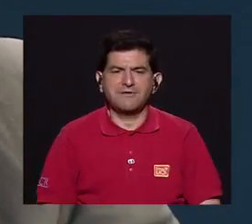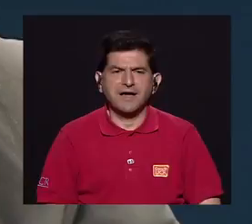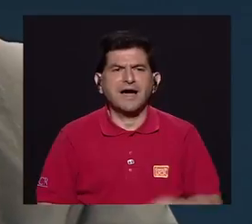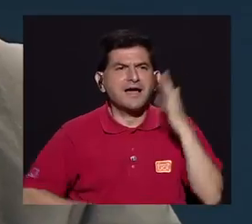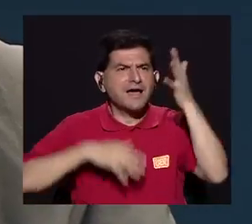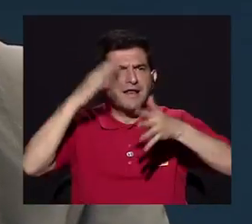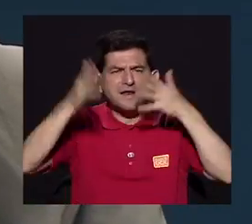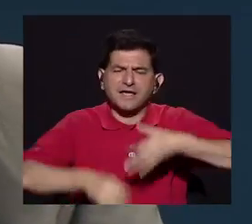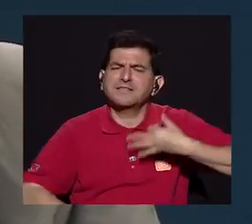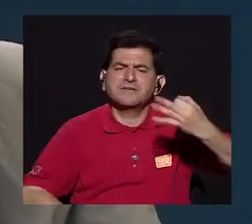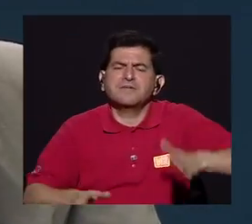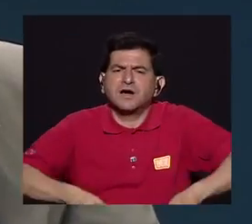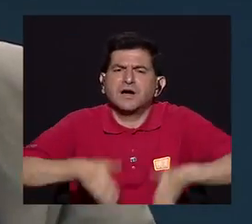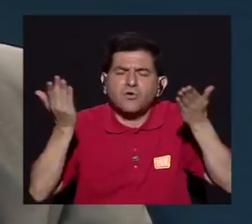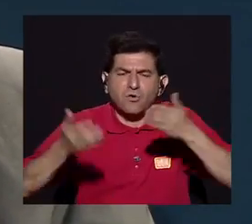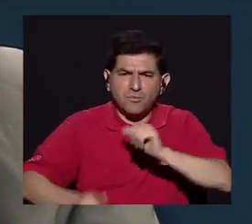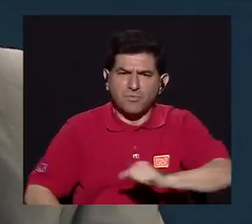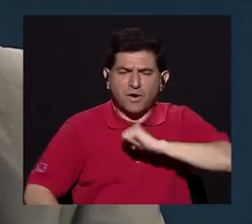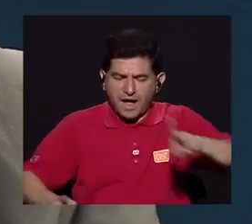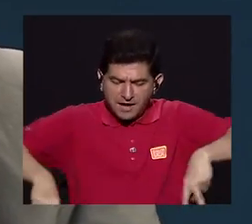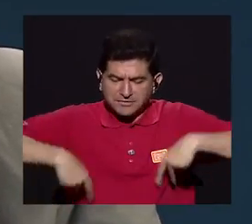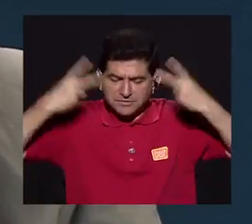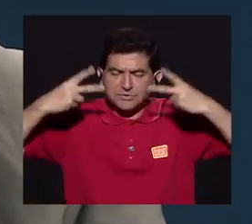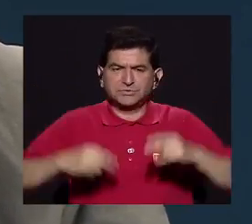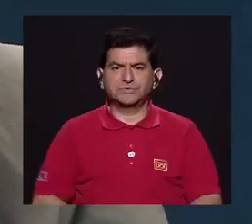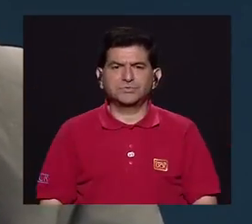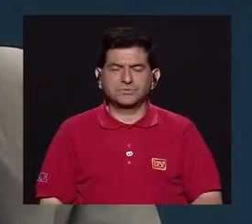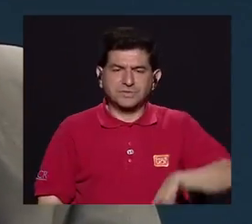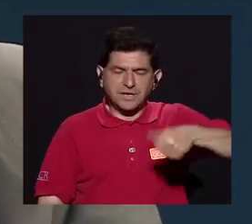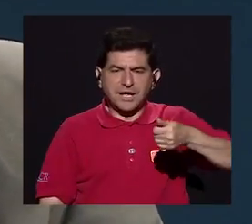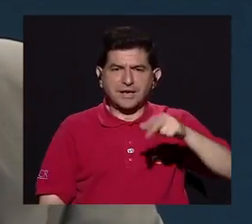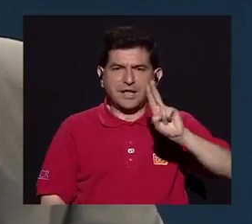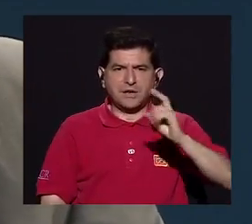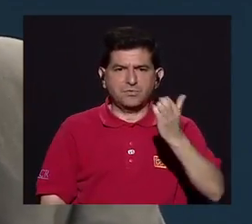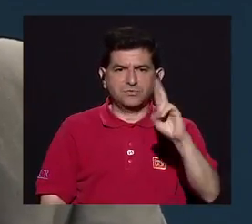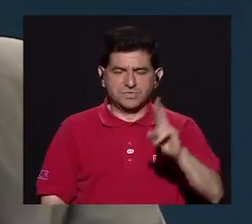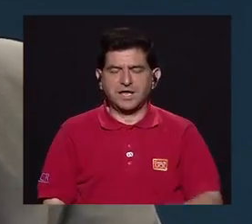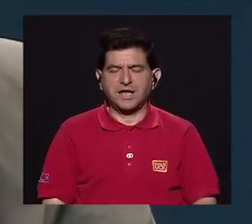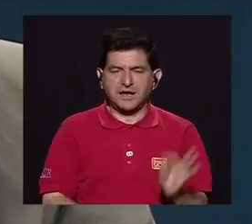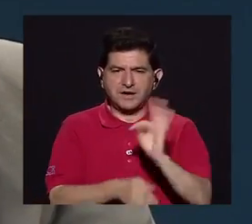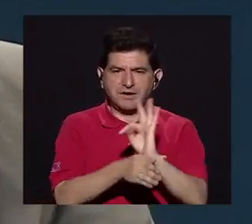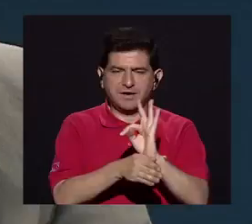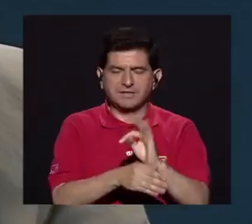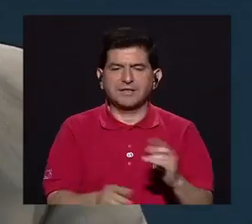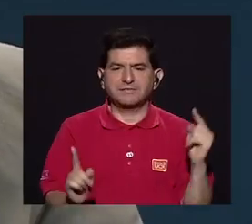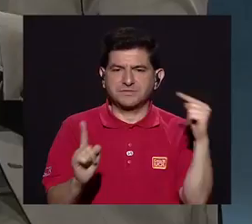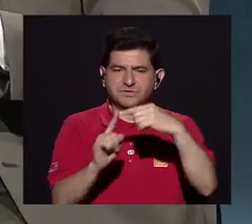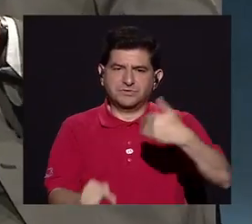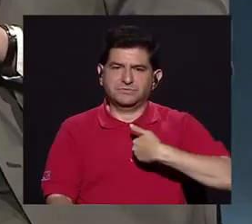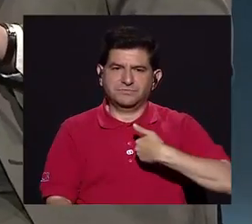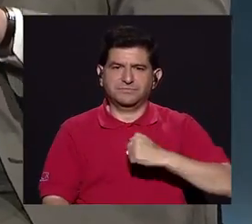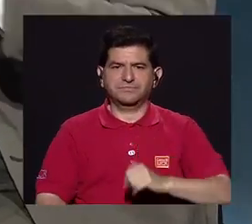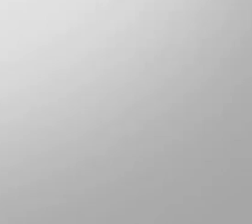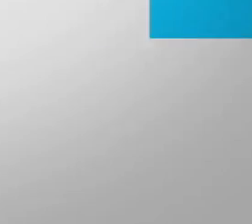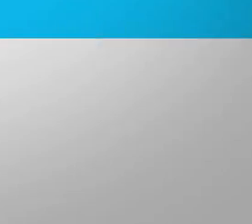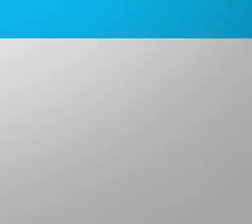cómo hacemos creatividad cotidiana, una actitud de vida. Estamos en Canal Lucero también haciendo televisión con sentido.